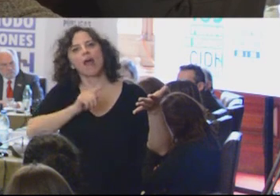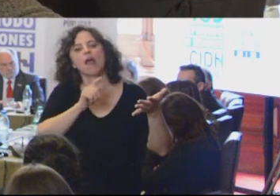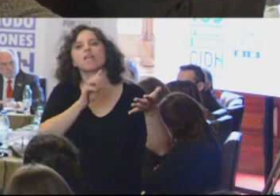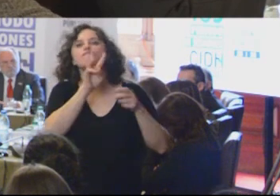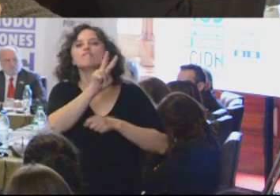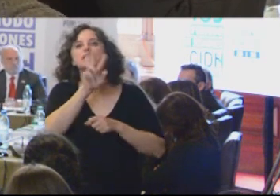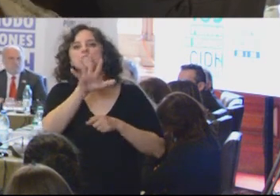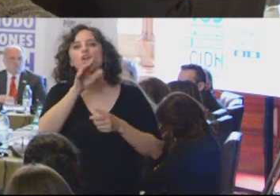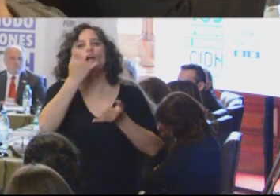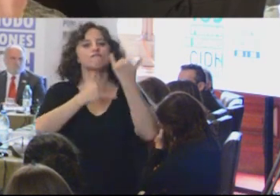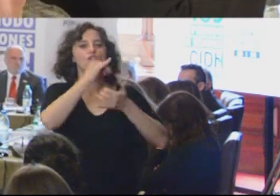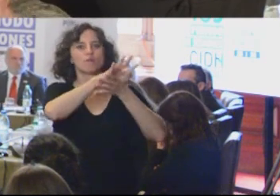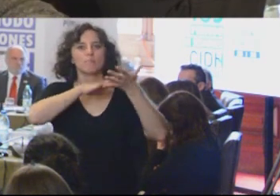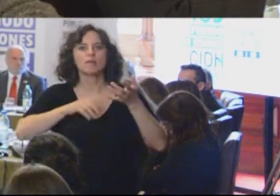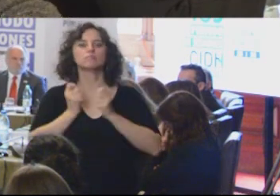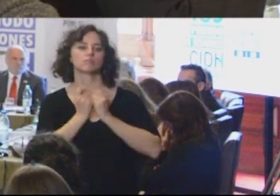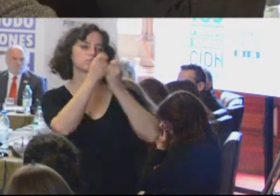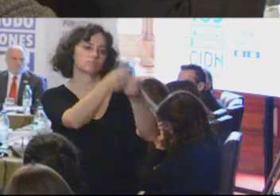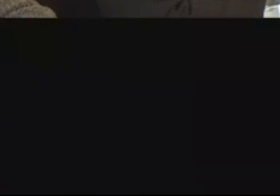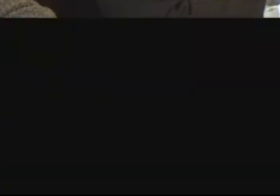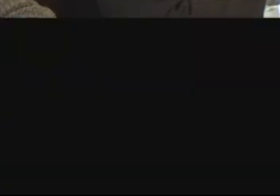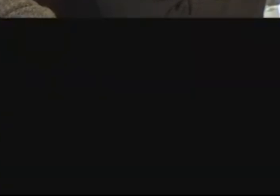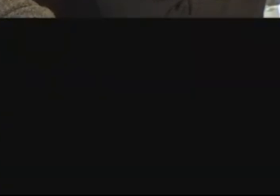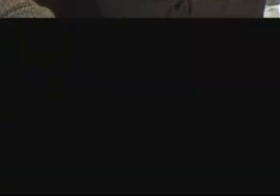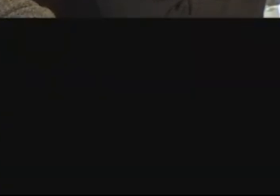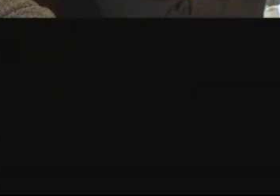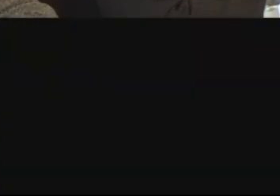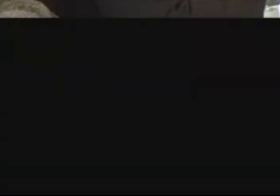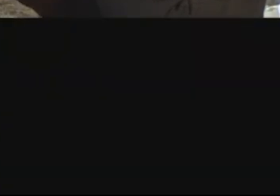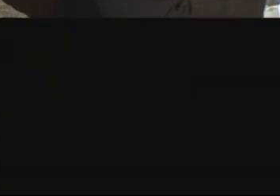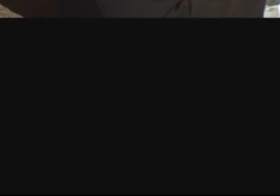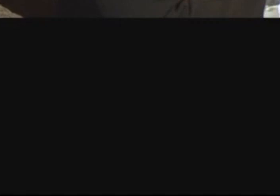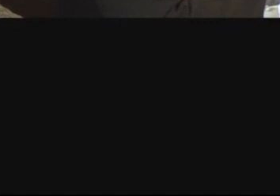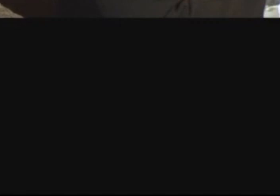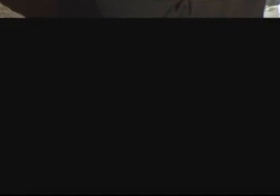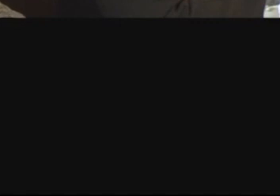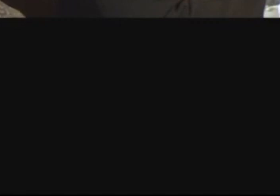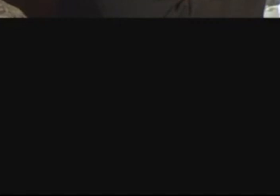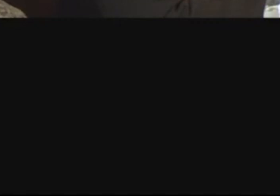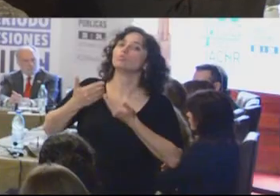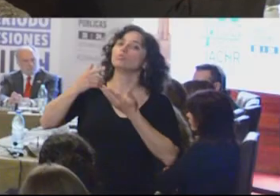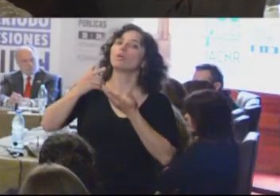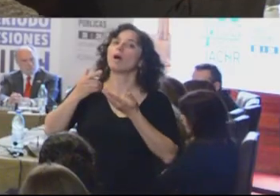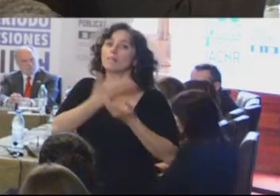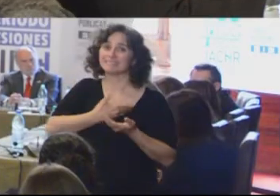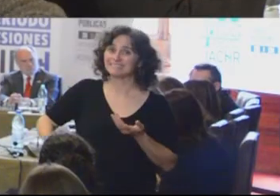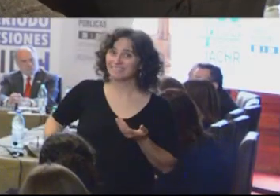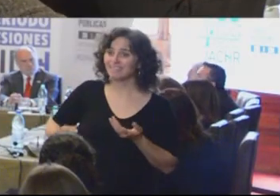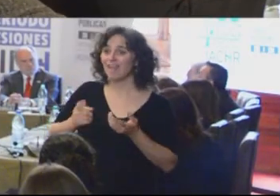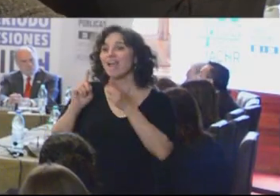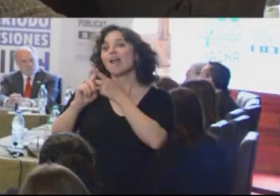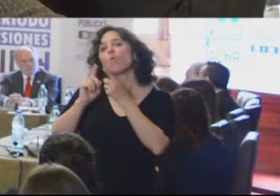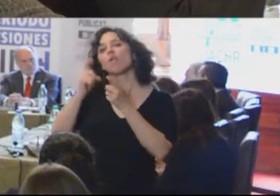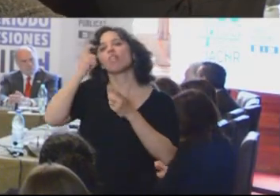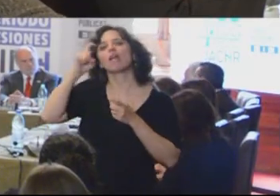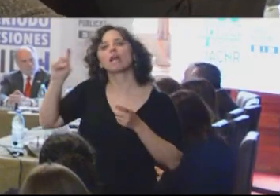informes que se le rendirán a la gente en relación con su planteamiento señora presidenta el acuerdo de creación de la